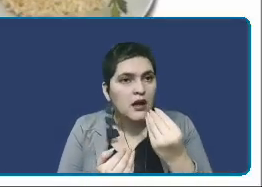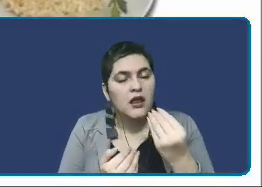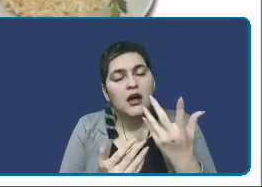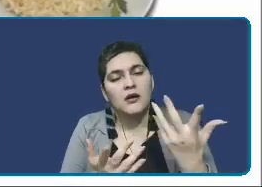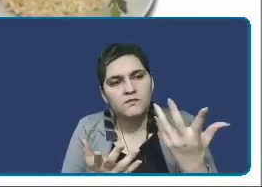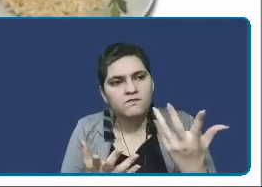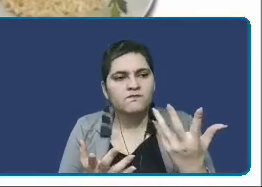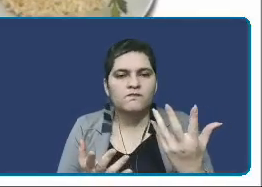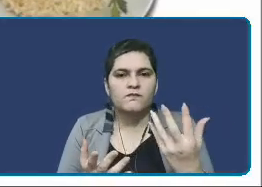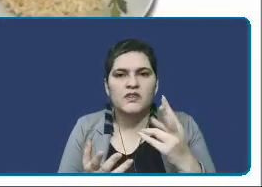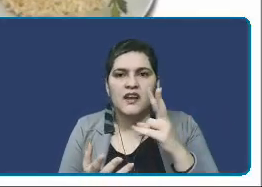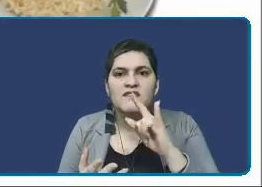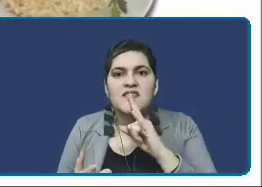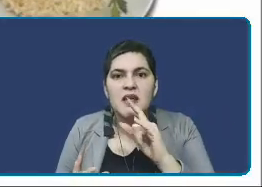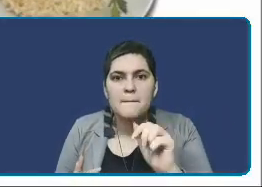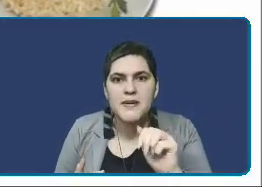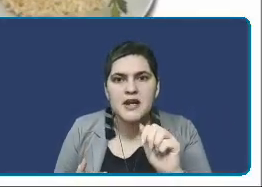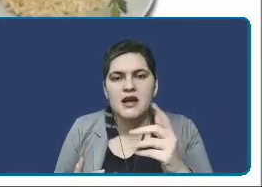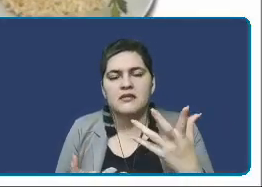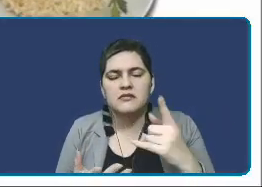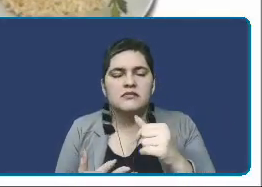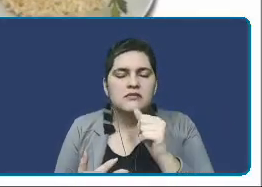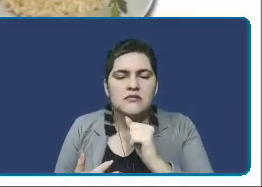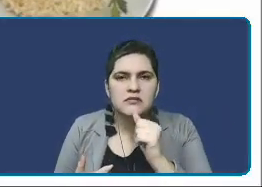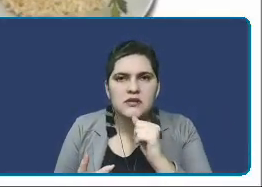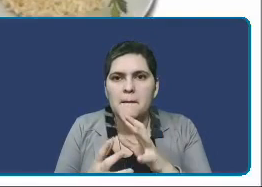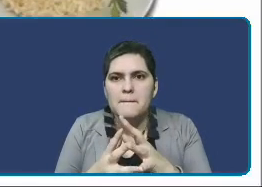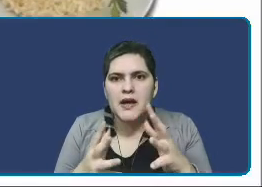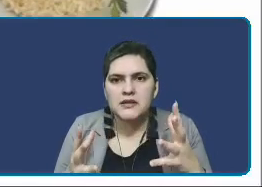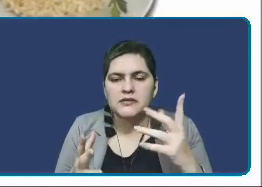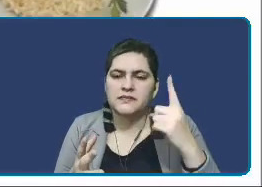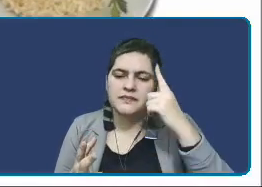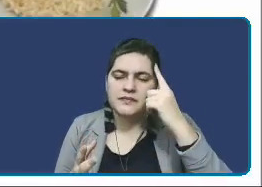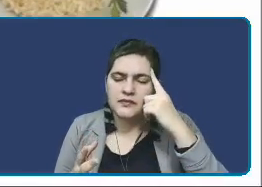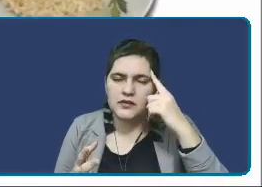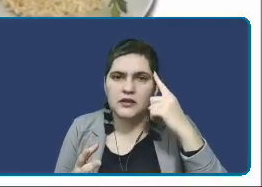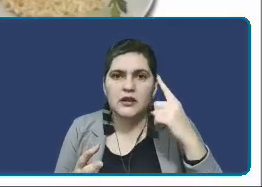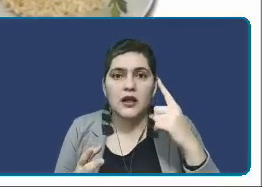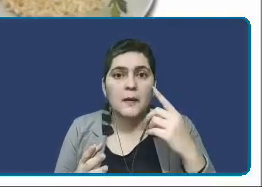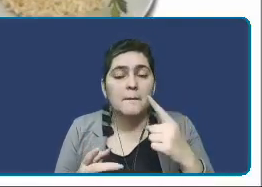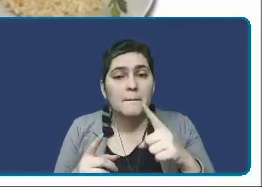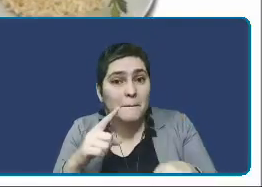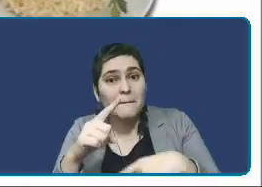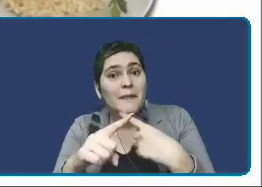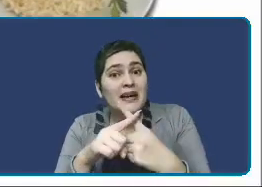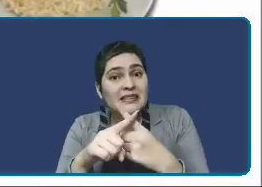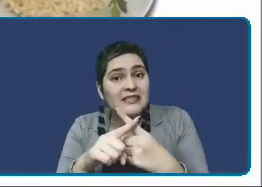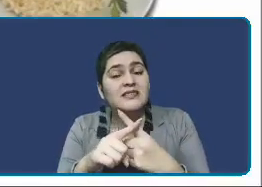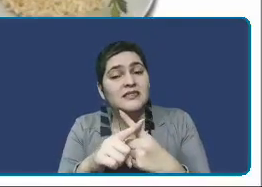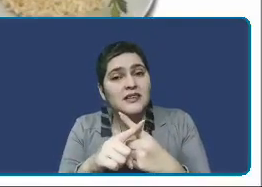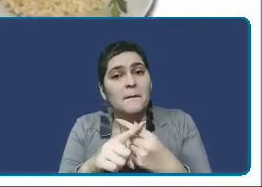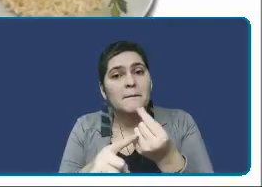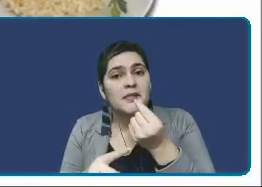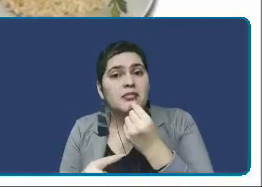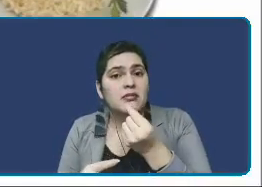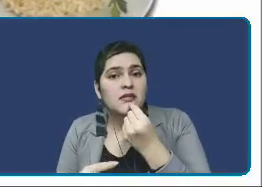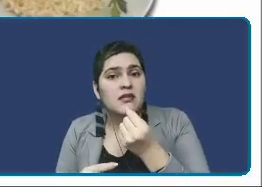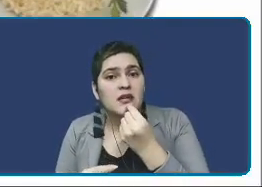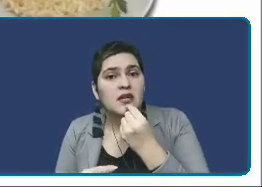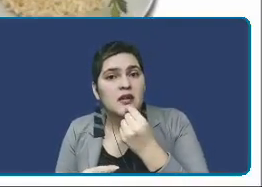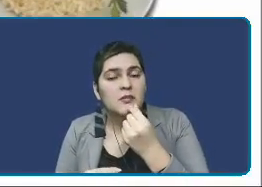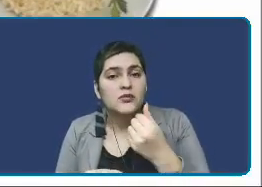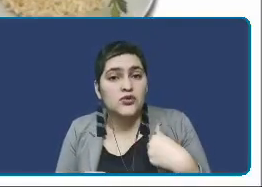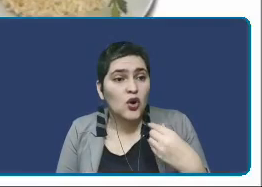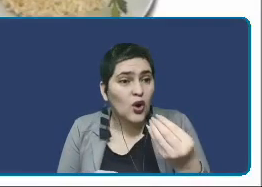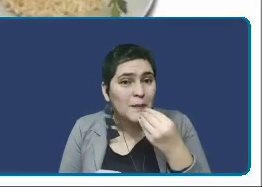autismo, a lo mejor además es mucho más necesaria suplementarla porque no me la comí durante mucho tiempo.